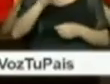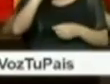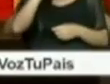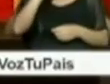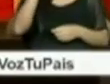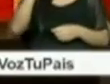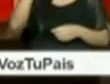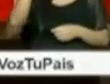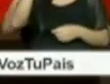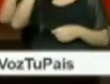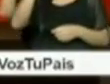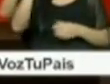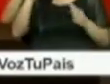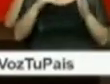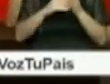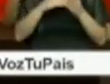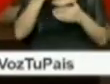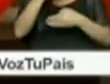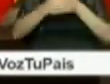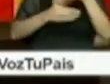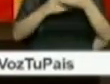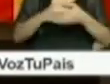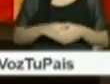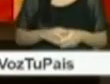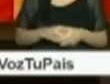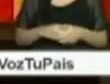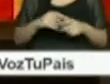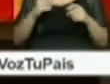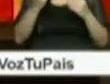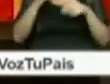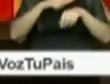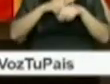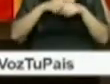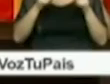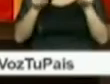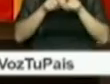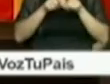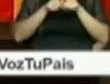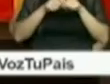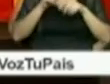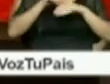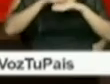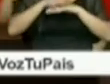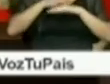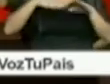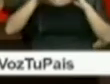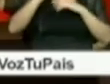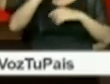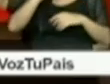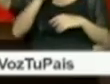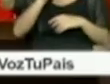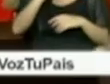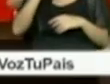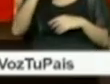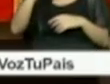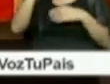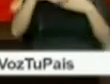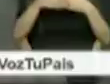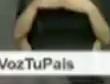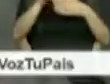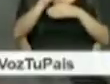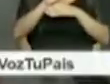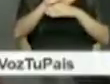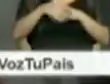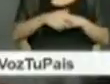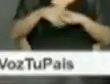de toneladas anuales de CO2, equivalente a lo que contaminarían 1.2 millones de vehículos livianos.